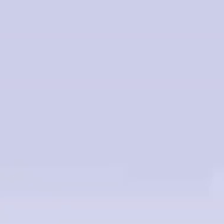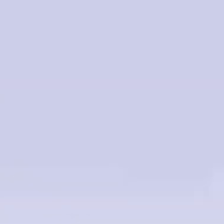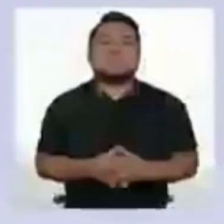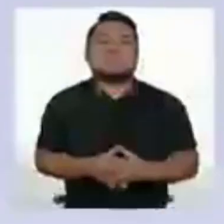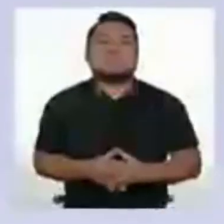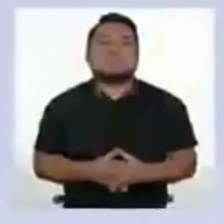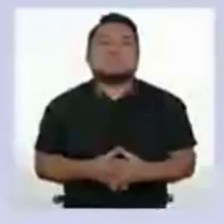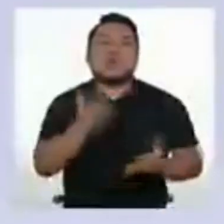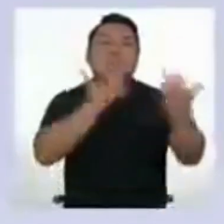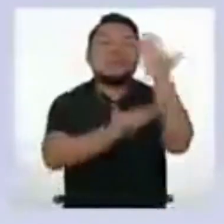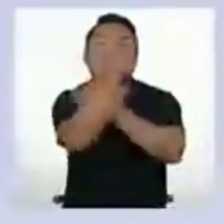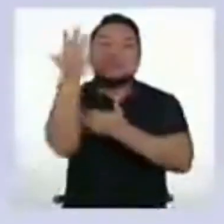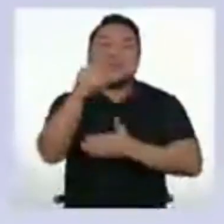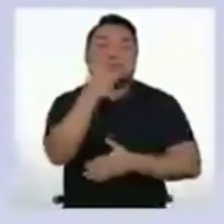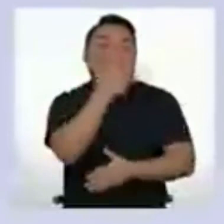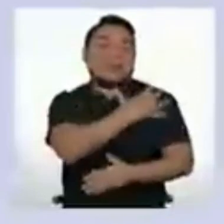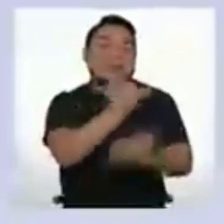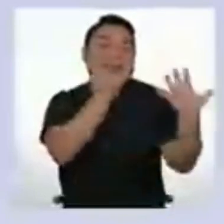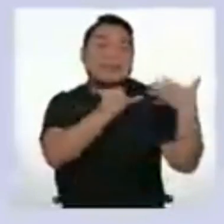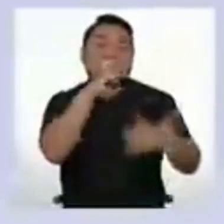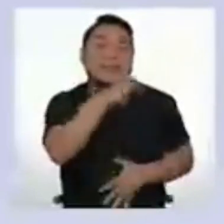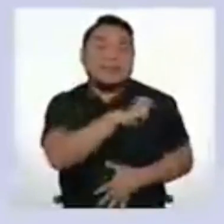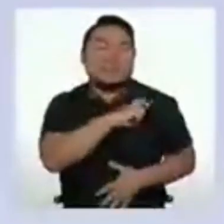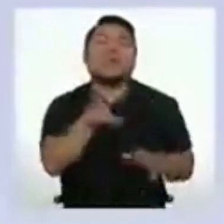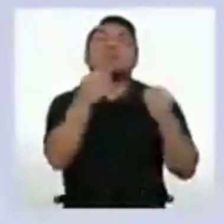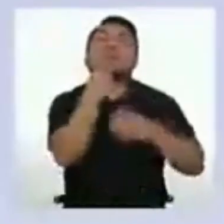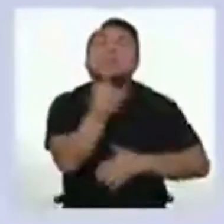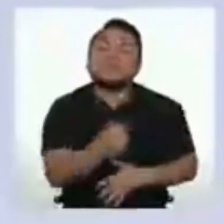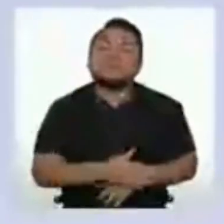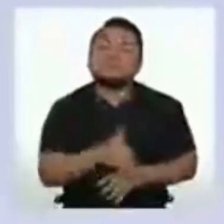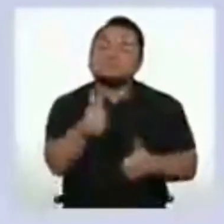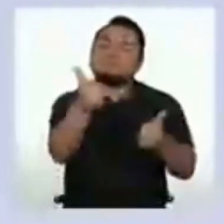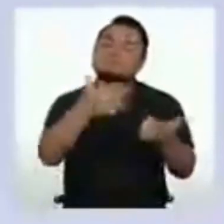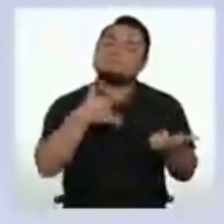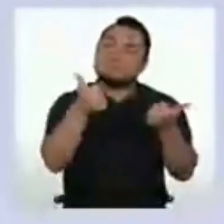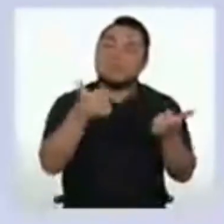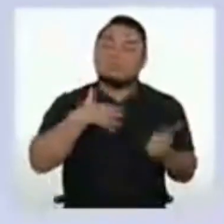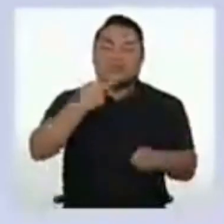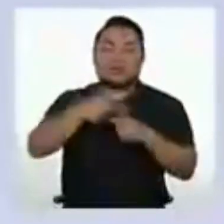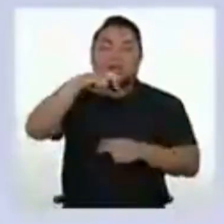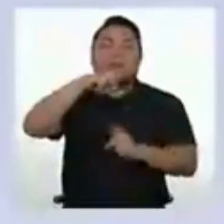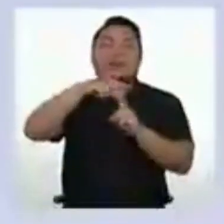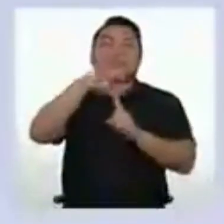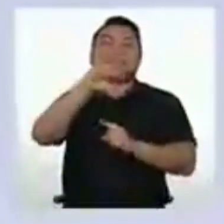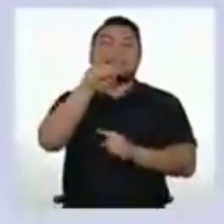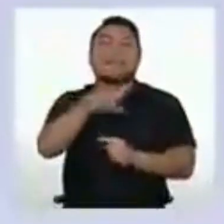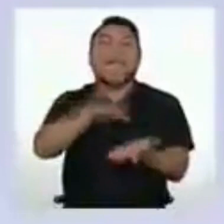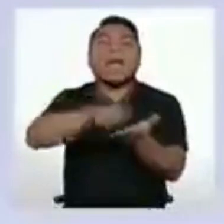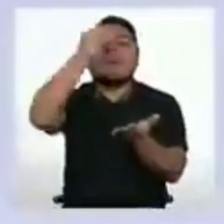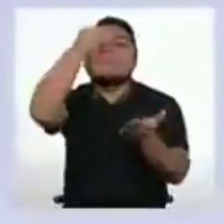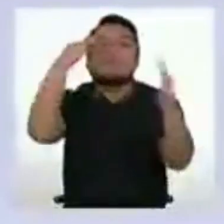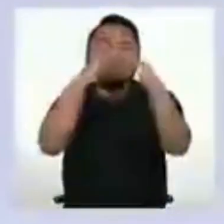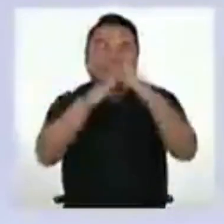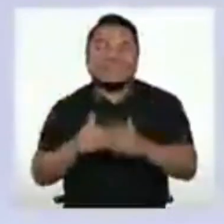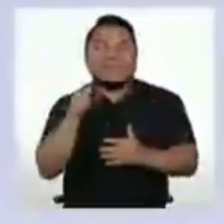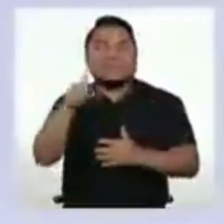Buenos días, chicos y chicas de quinto y sexto grado de primaria. ¿Cómo están hoy día? Espero que se encuentren muy bien. Yo soy Patricia Barreto y esto es Aprendo en